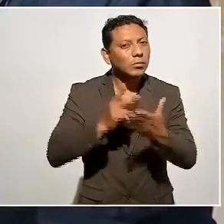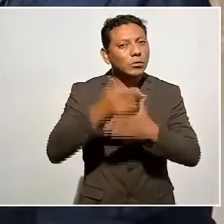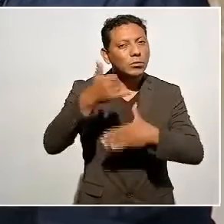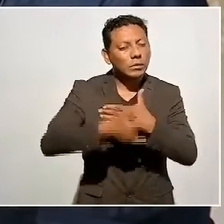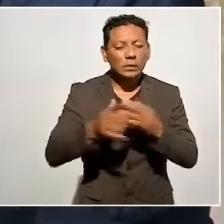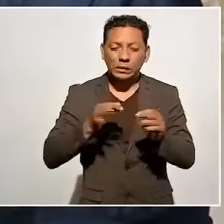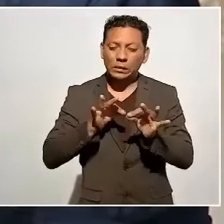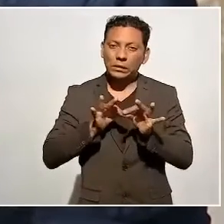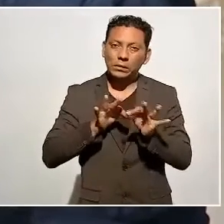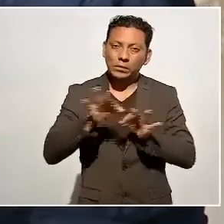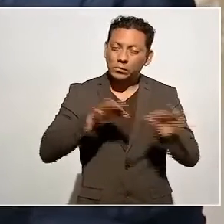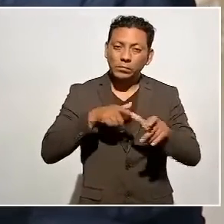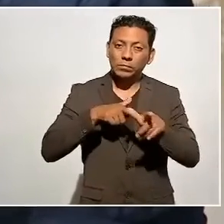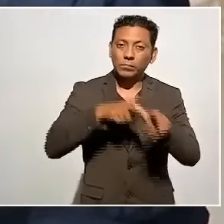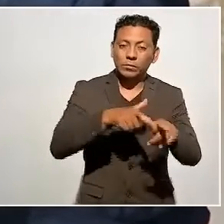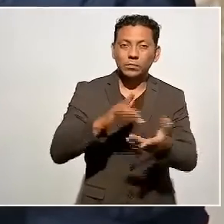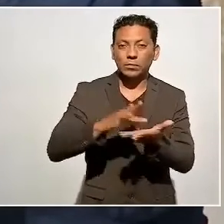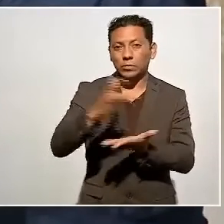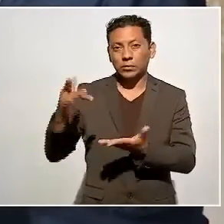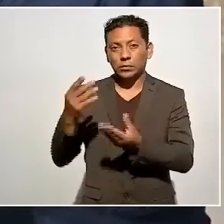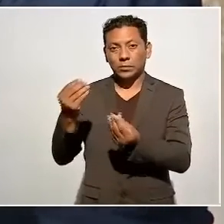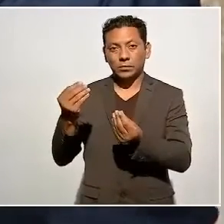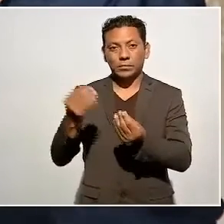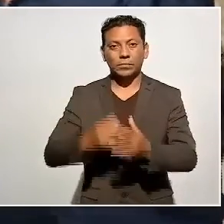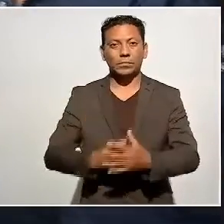en ningún otro en el mundo. Muchas gracias.